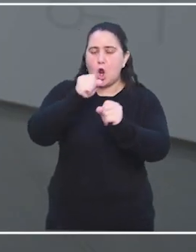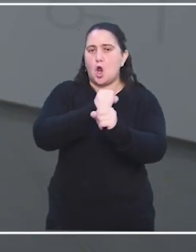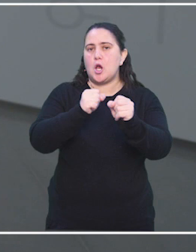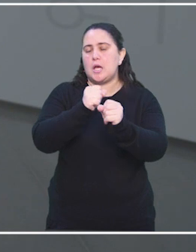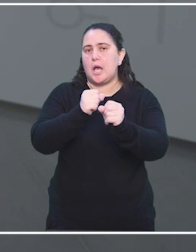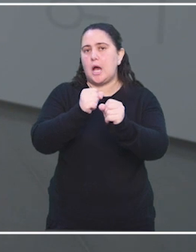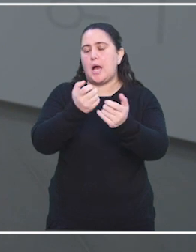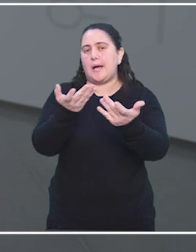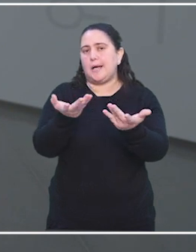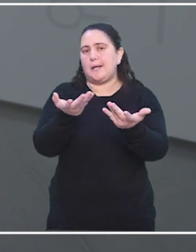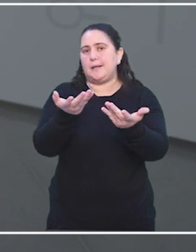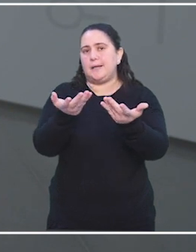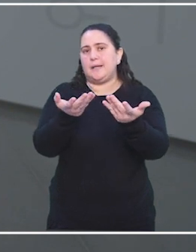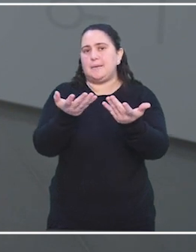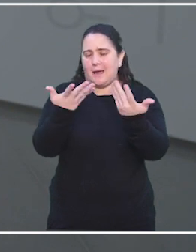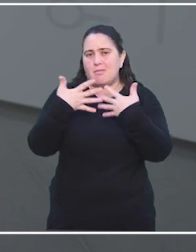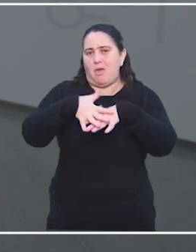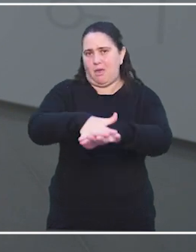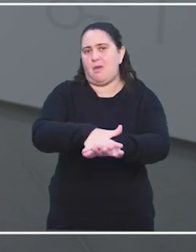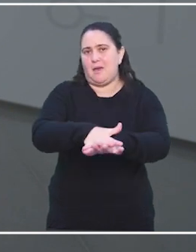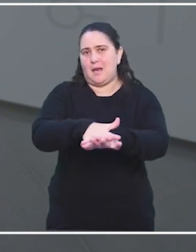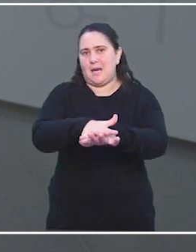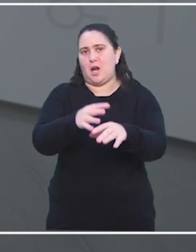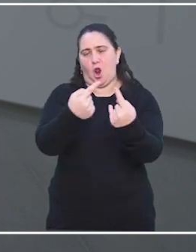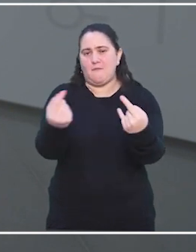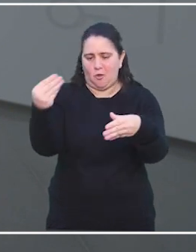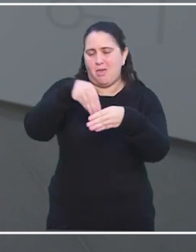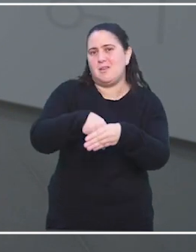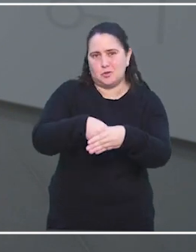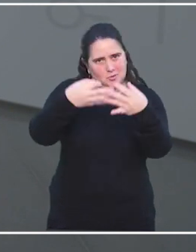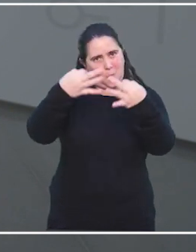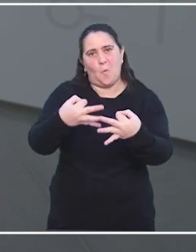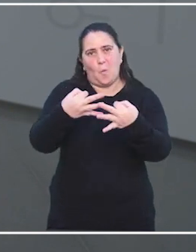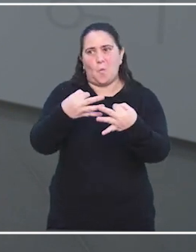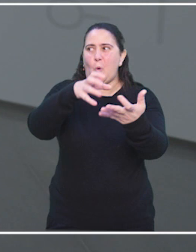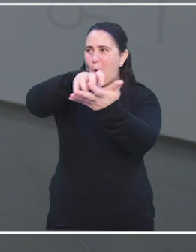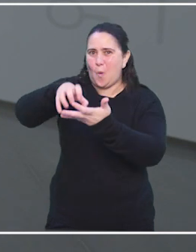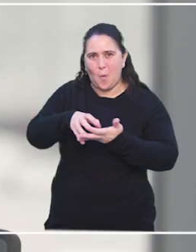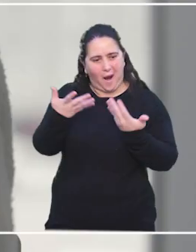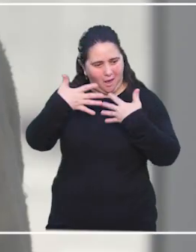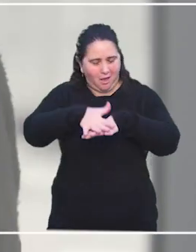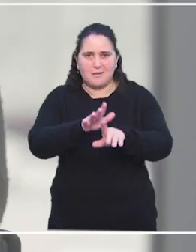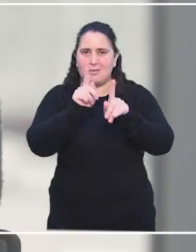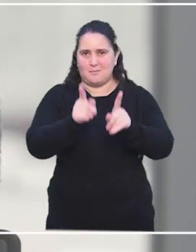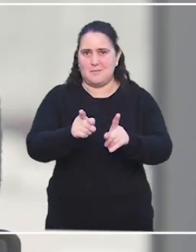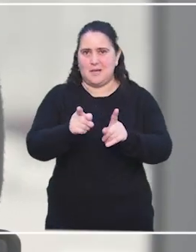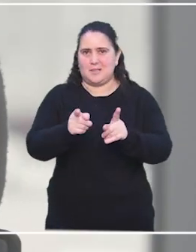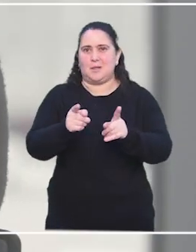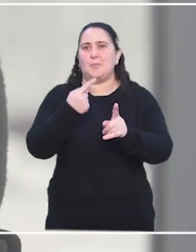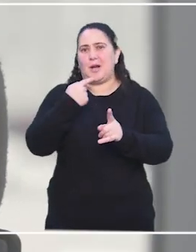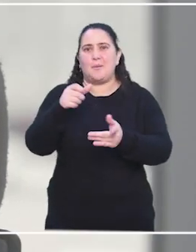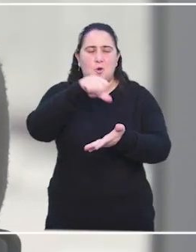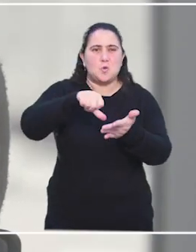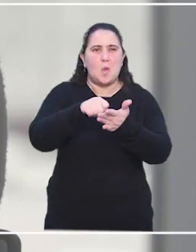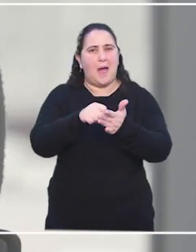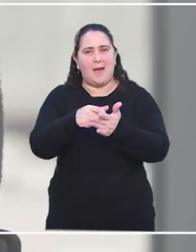estar así integradas en los objetos, en los ambientes. Estamos hablando ya de smart cities, de